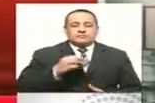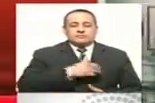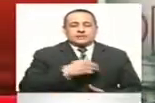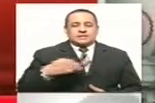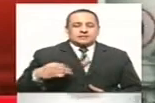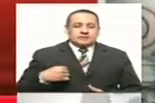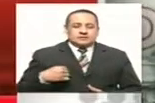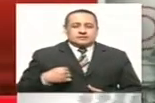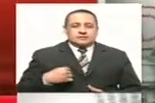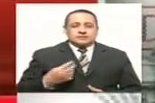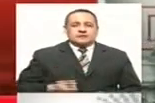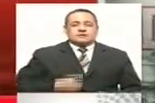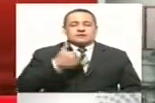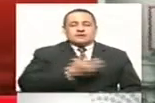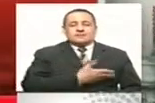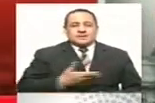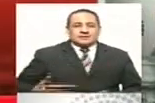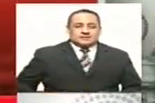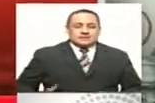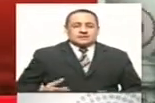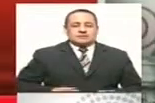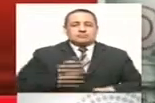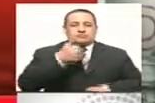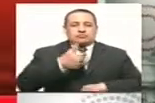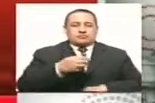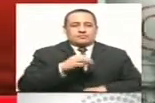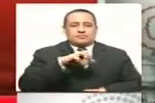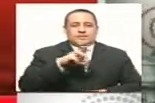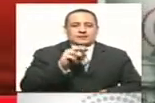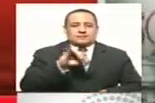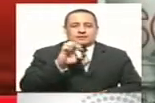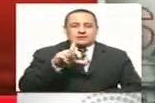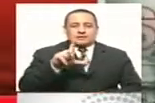ministra, presidenta del Consejo de Ministros,